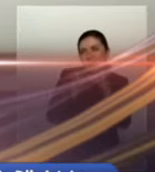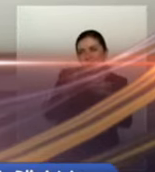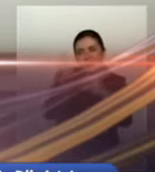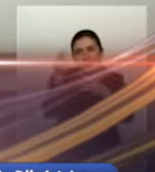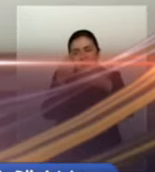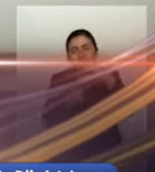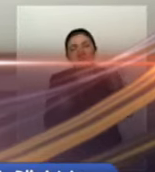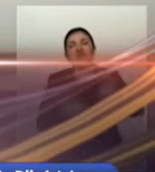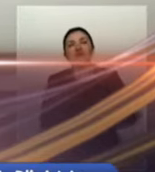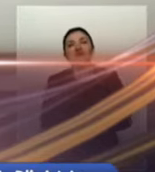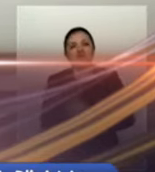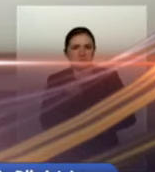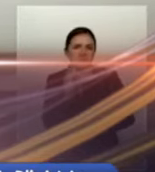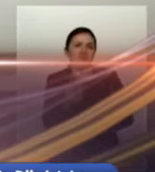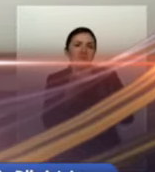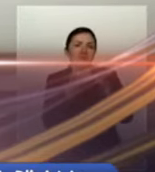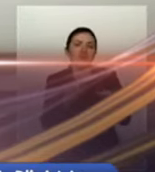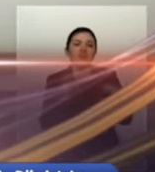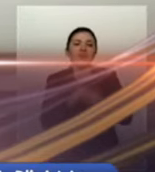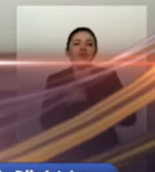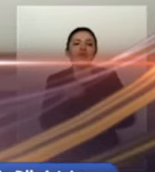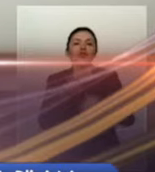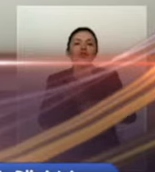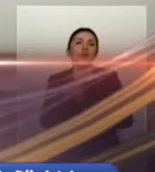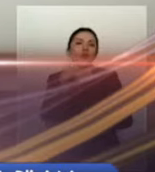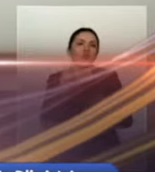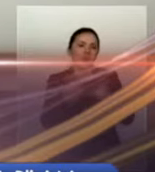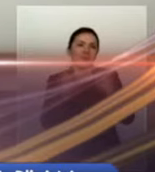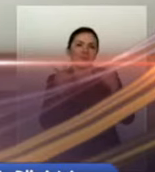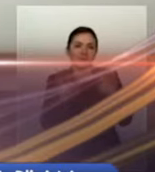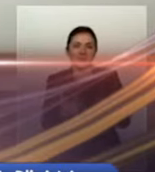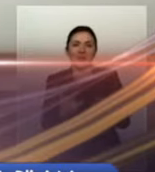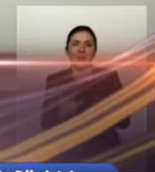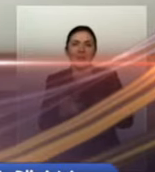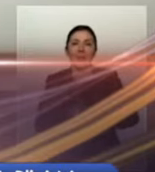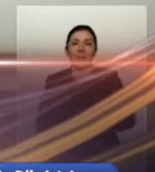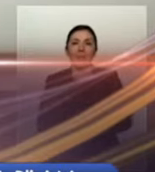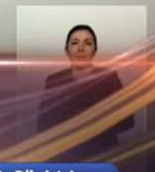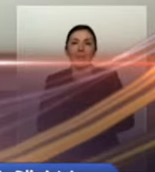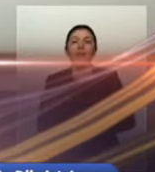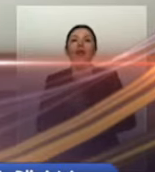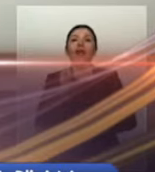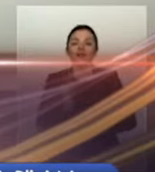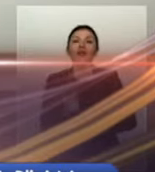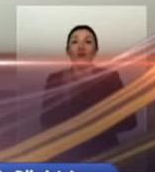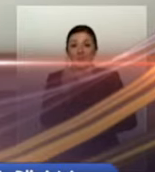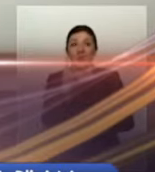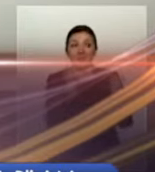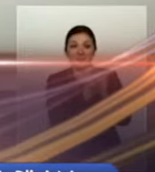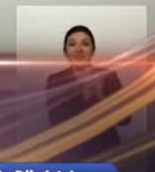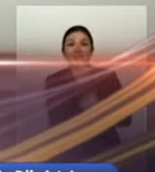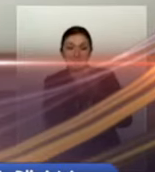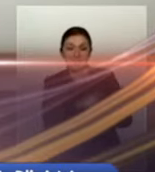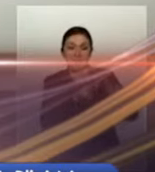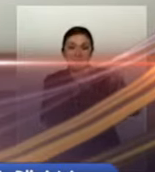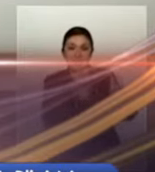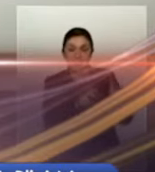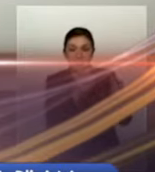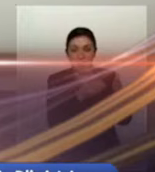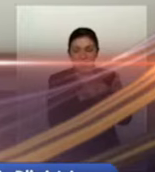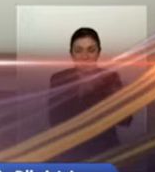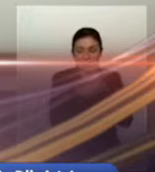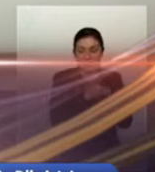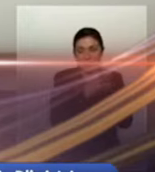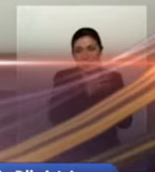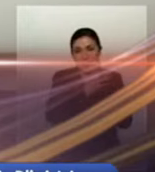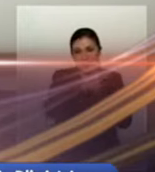conducta autoritaria, pero lo que es absurdo. Y dos, cuando él mismo ha hablado sin reserva alguna de los